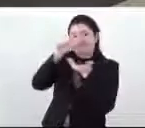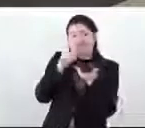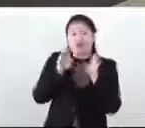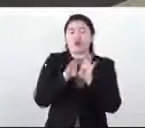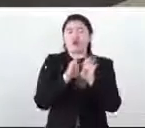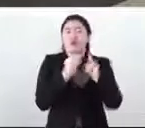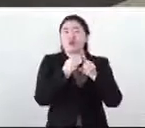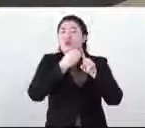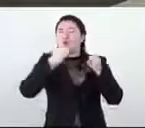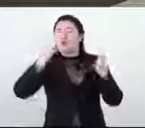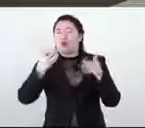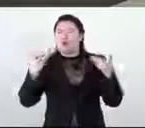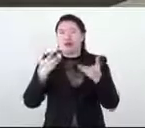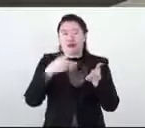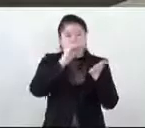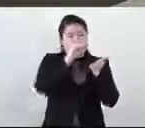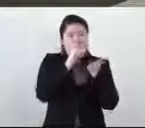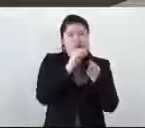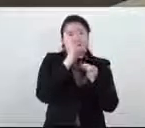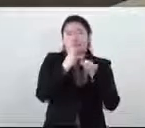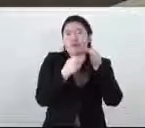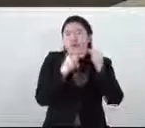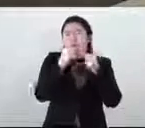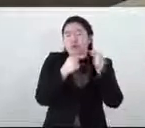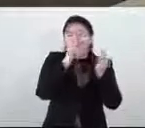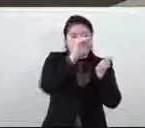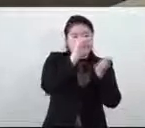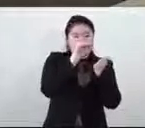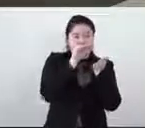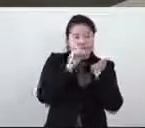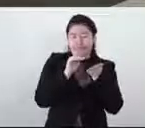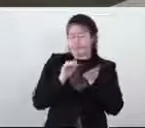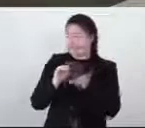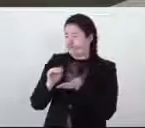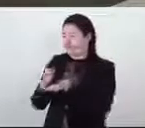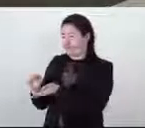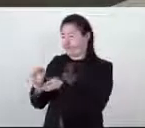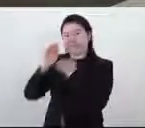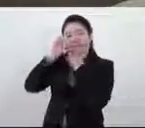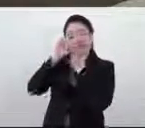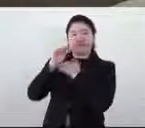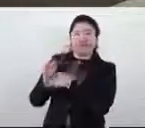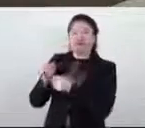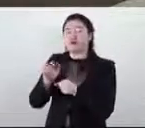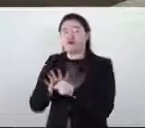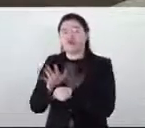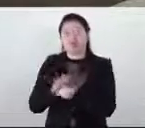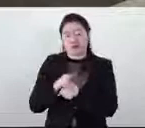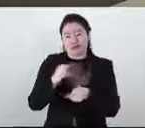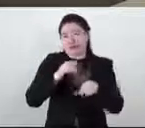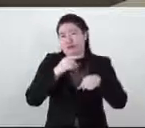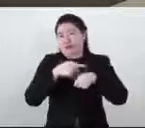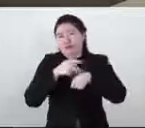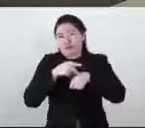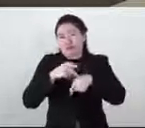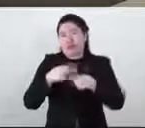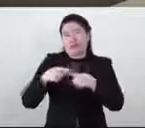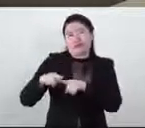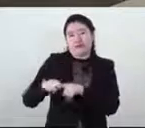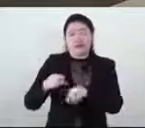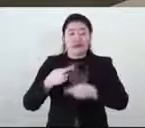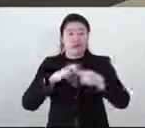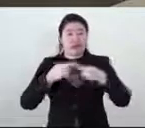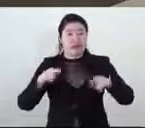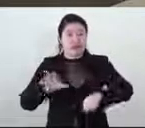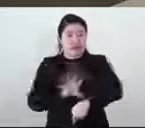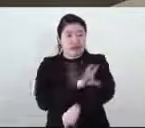o protocolo de ejecución de retiro. Las actividades observadas incluyeron retiro de lastre, amarre y corte de sistemas eléctricos y